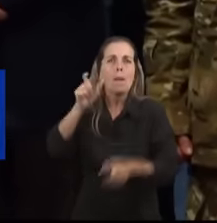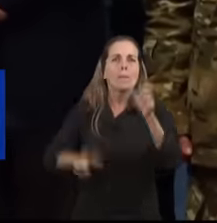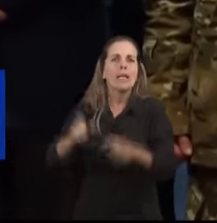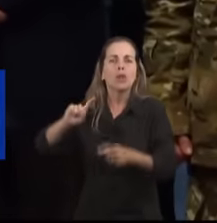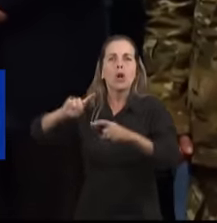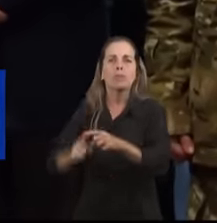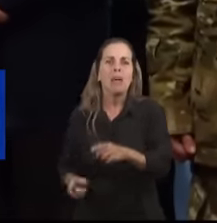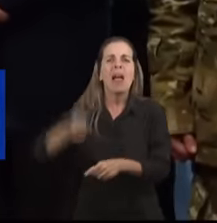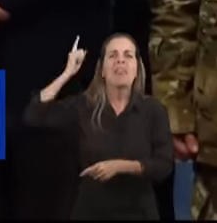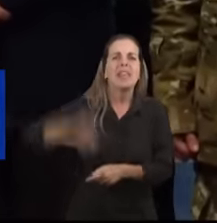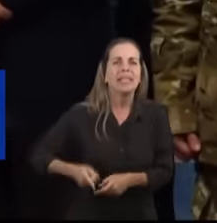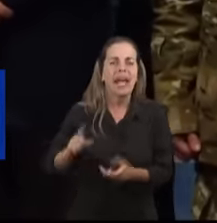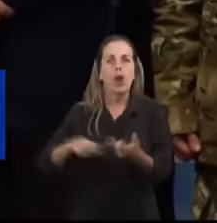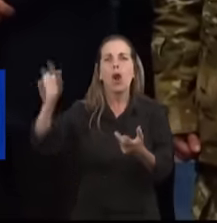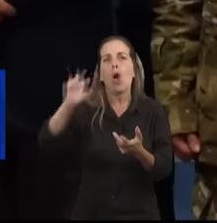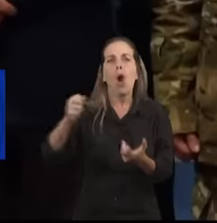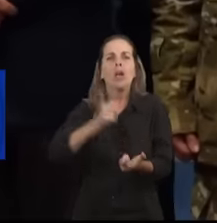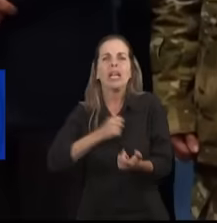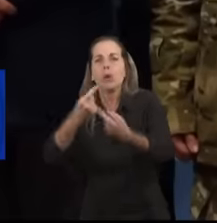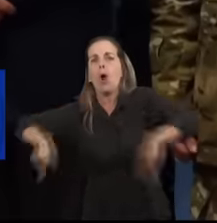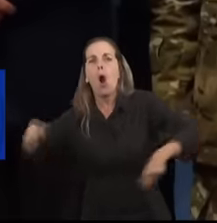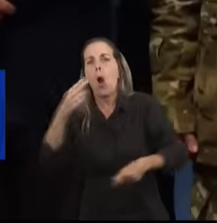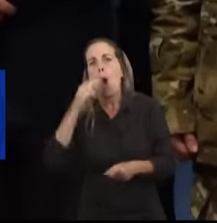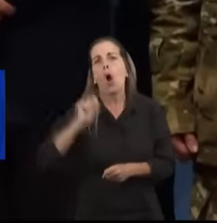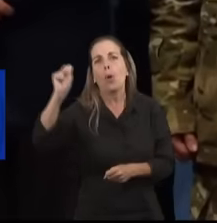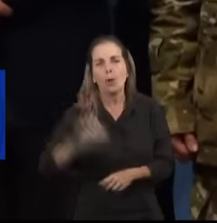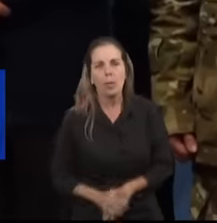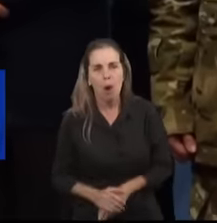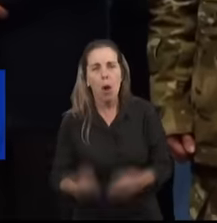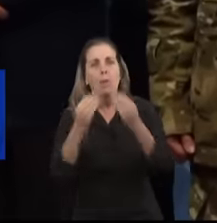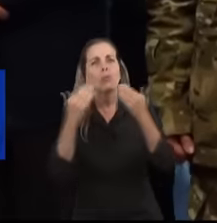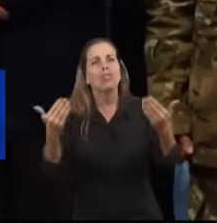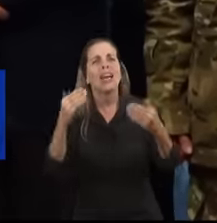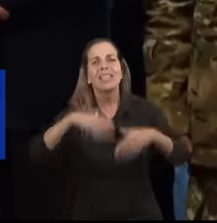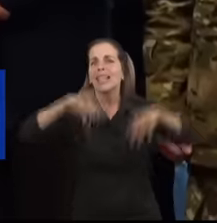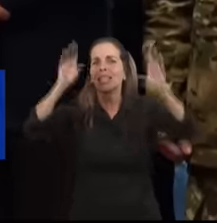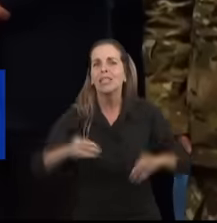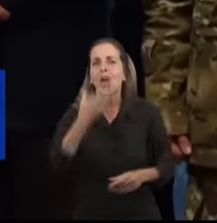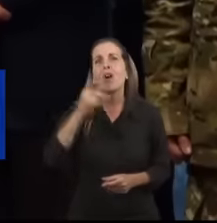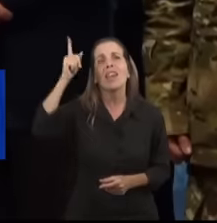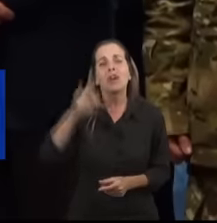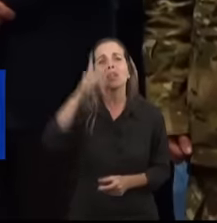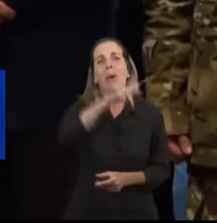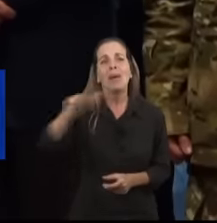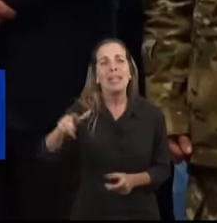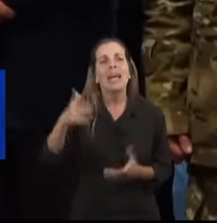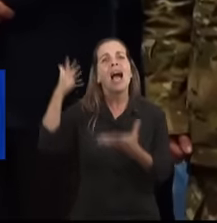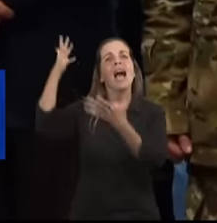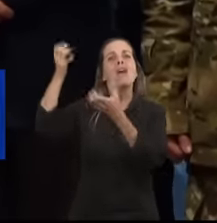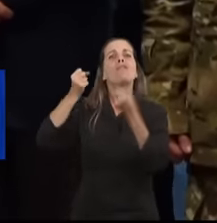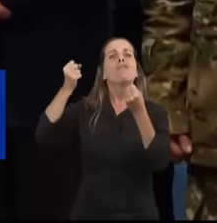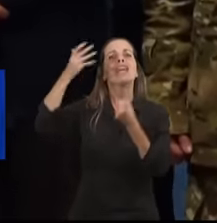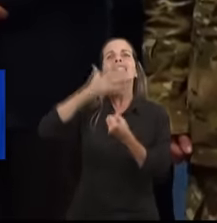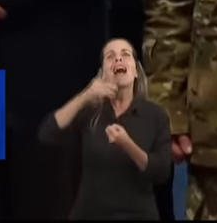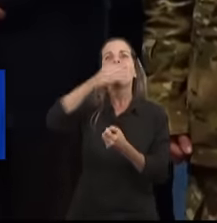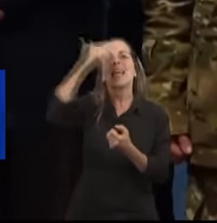autocracias, fanáticos religiosos o del comunismo. Muchas gracias a todos, que Dios los bendiga y que la fuerza del cielo nos